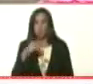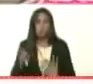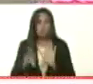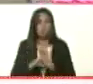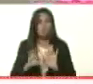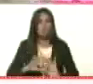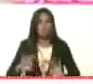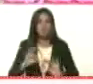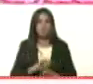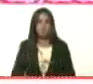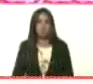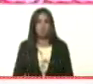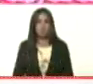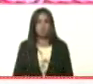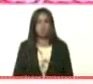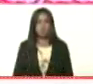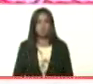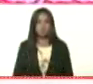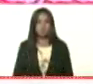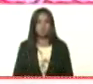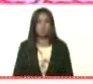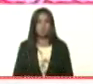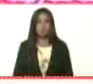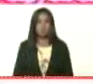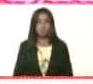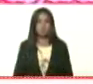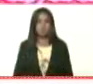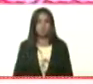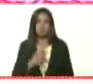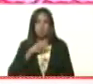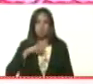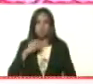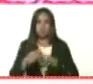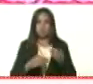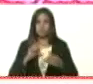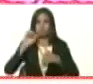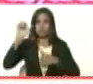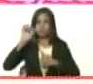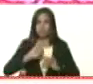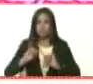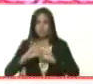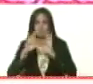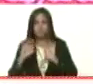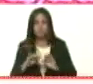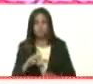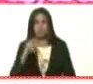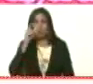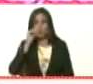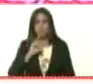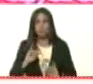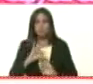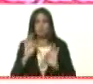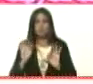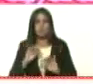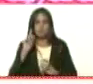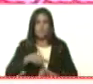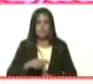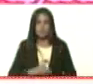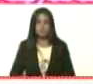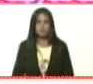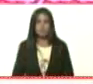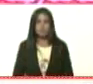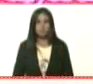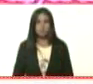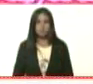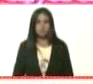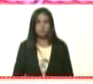nada. Ni de nadie. Es nuestra creación heroica, como decía el gran Mariátegui. Y así